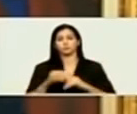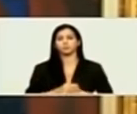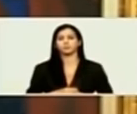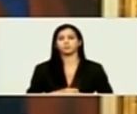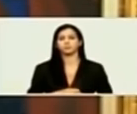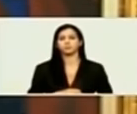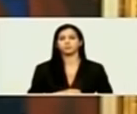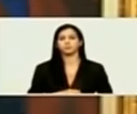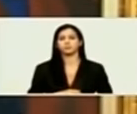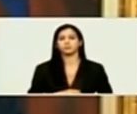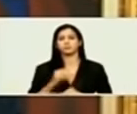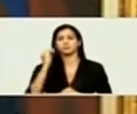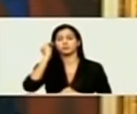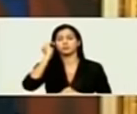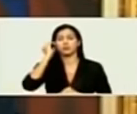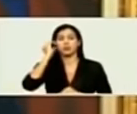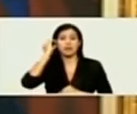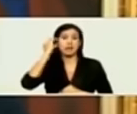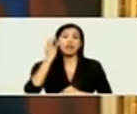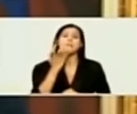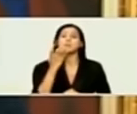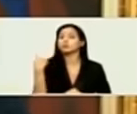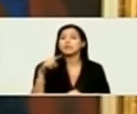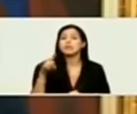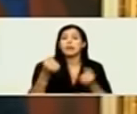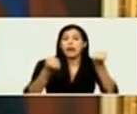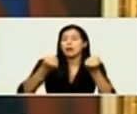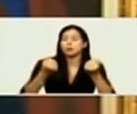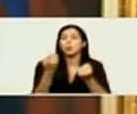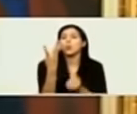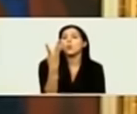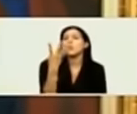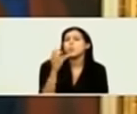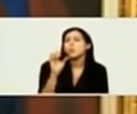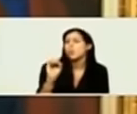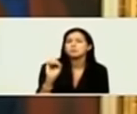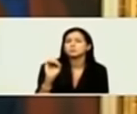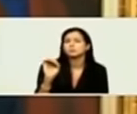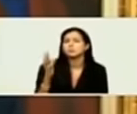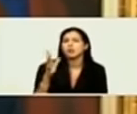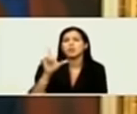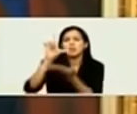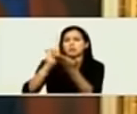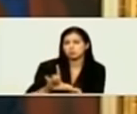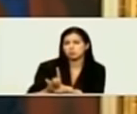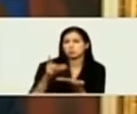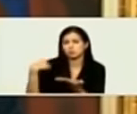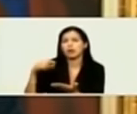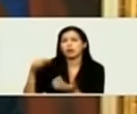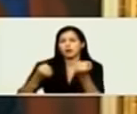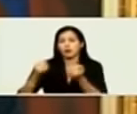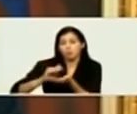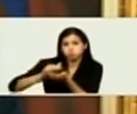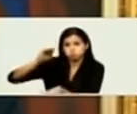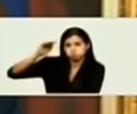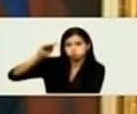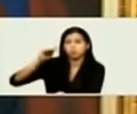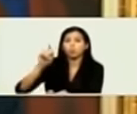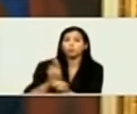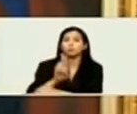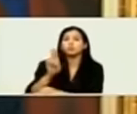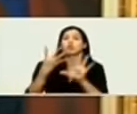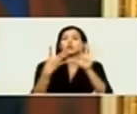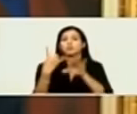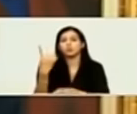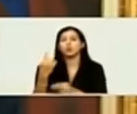el tribunal supremo un tribunal supremo sumiso verdad es complaciente con el régimen